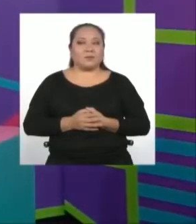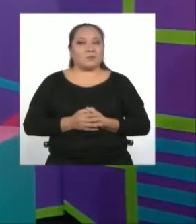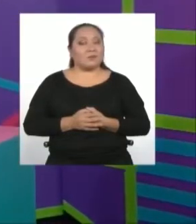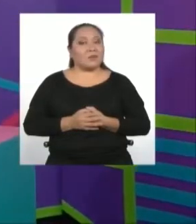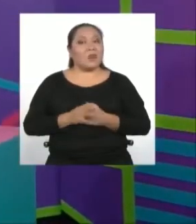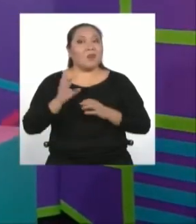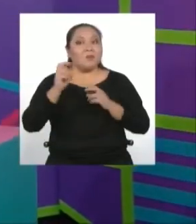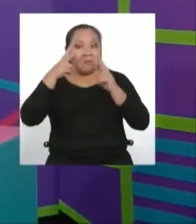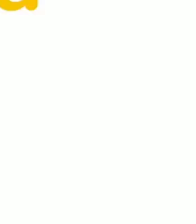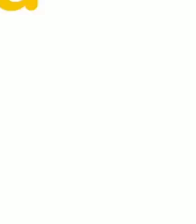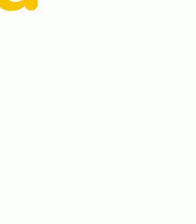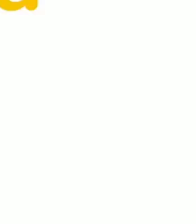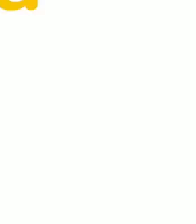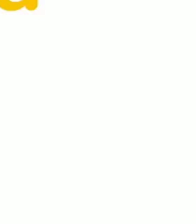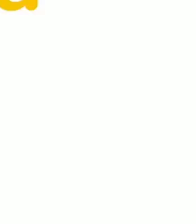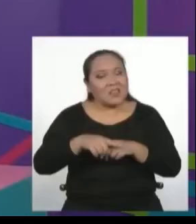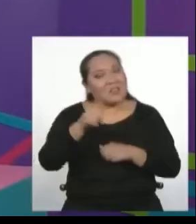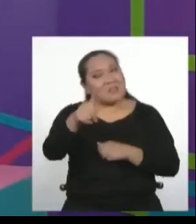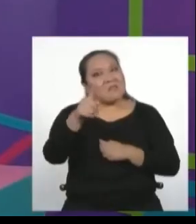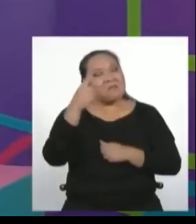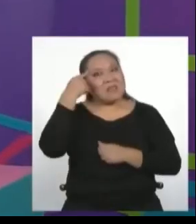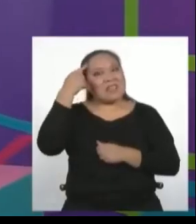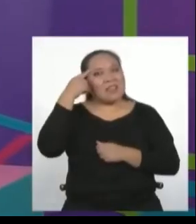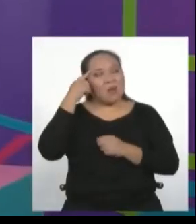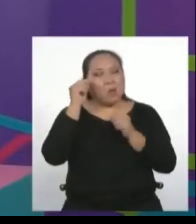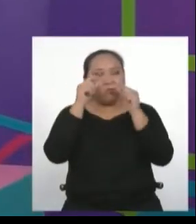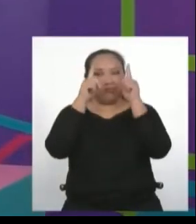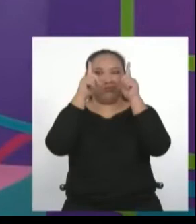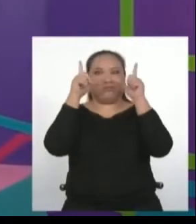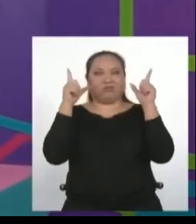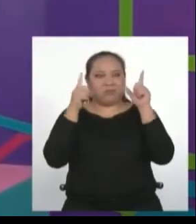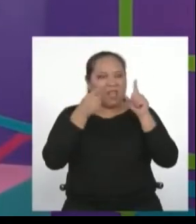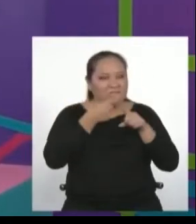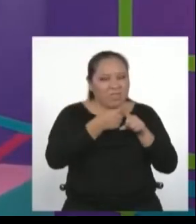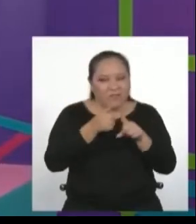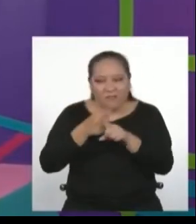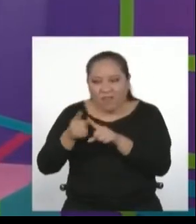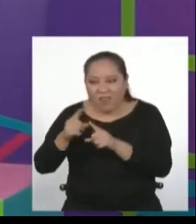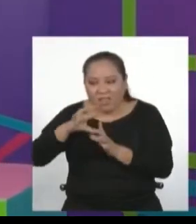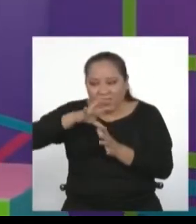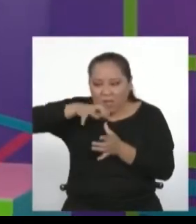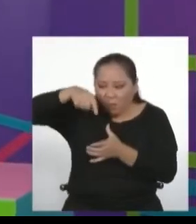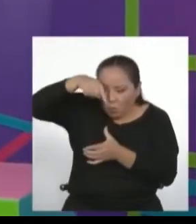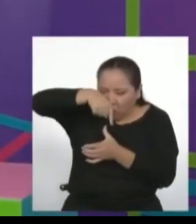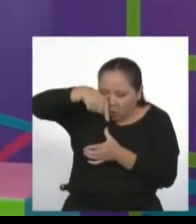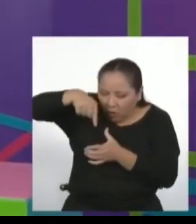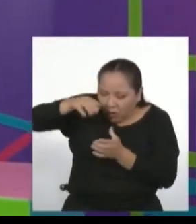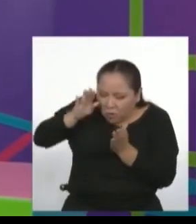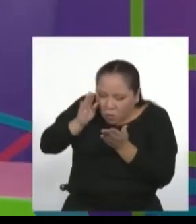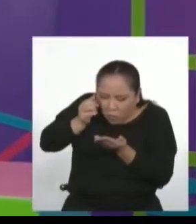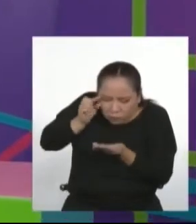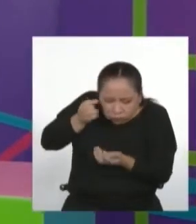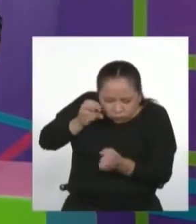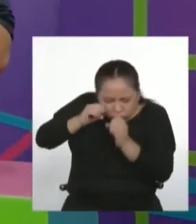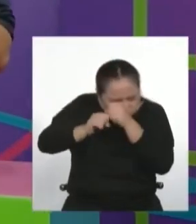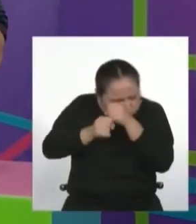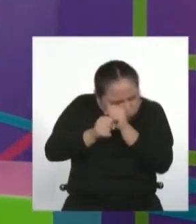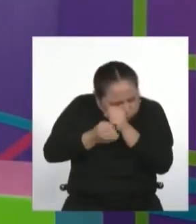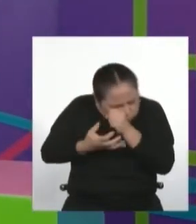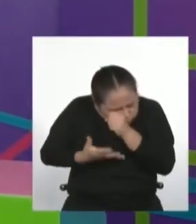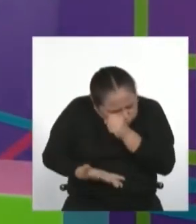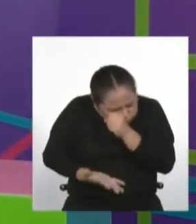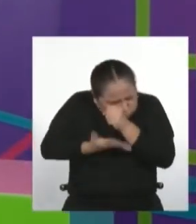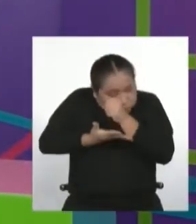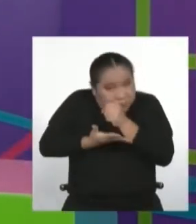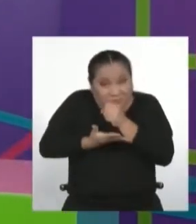¿Vieron lo mismo que yo? ¿No les parece increíble lo distinto que es el mundo cuando lo vemos tan de cerca? Pero más